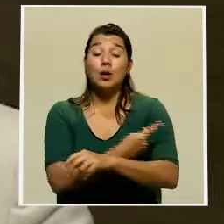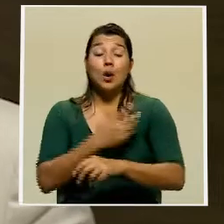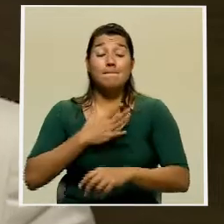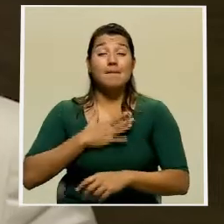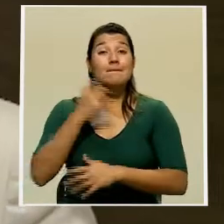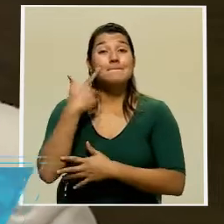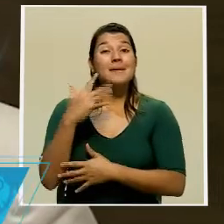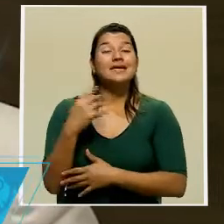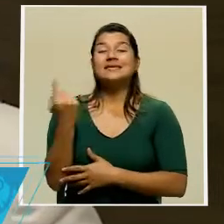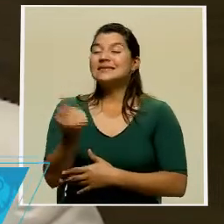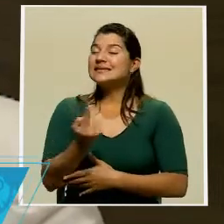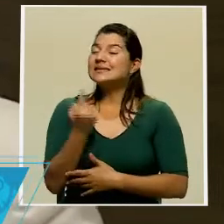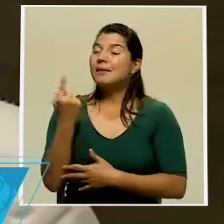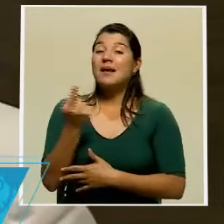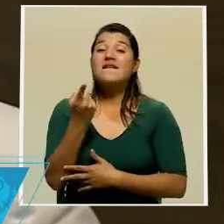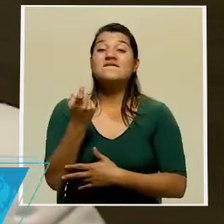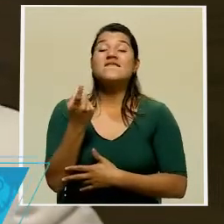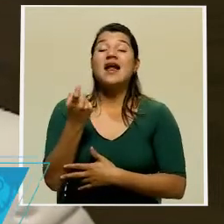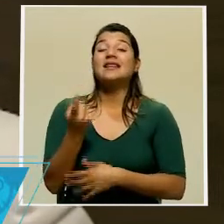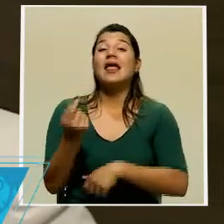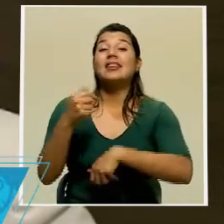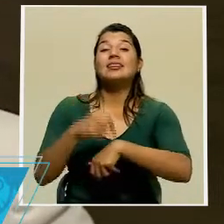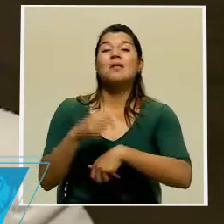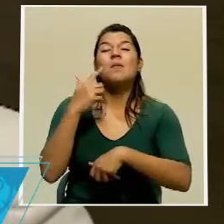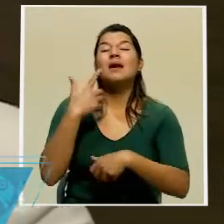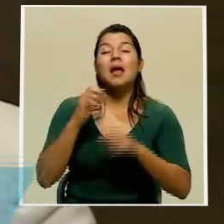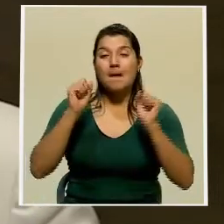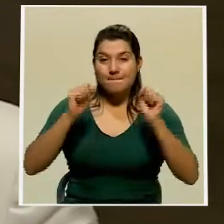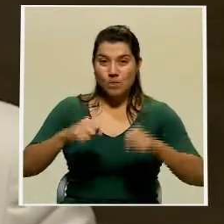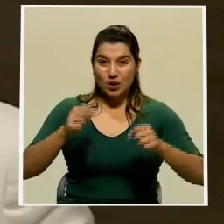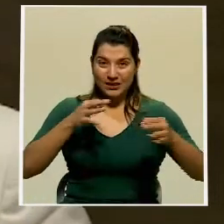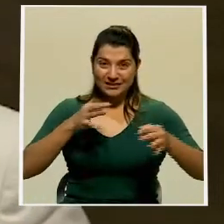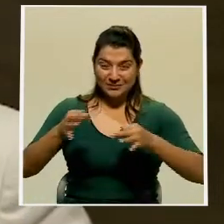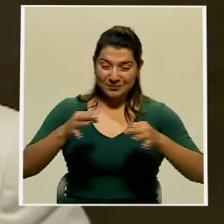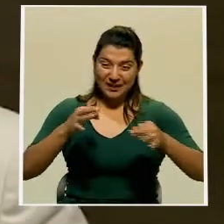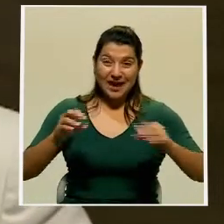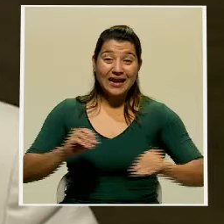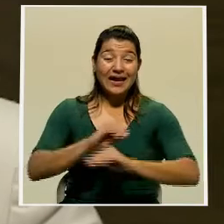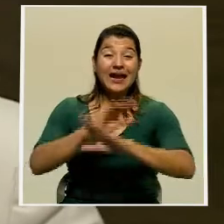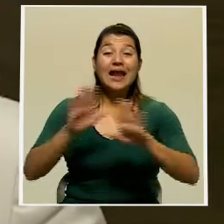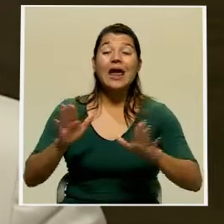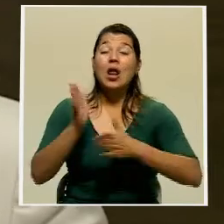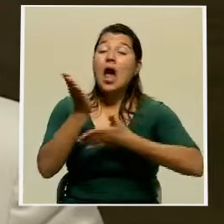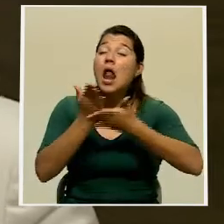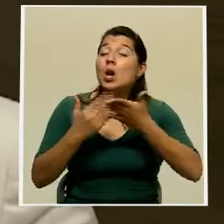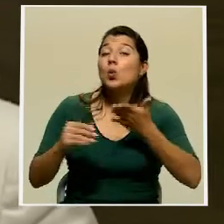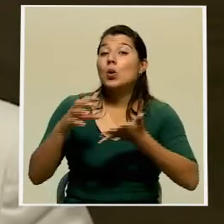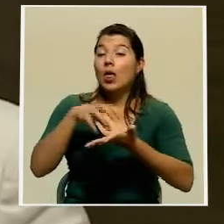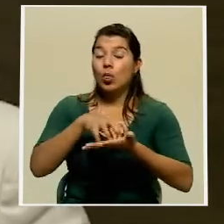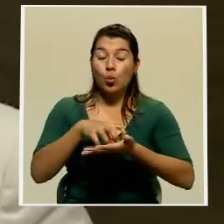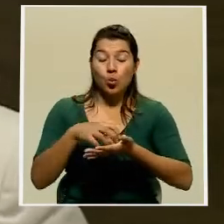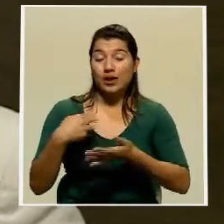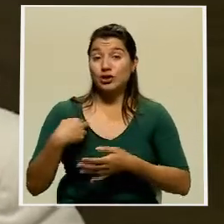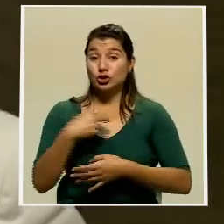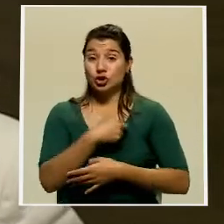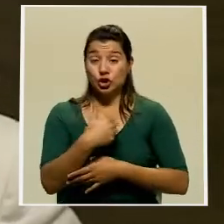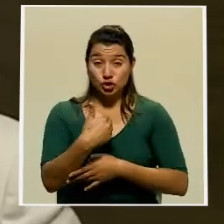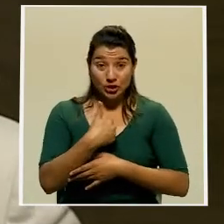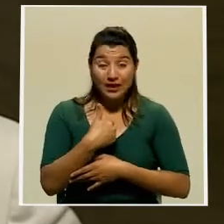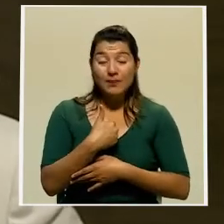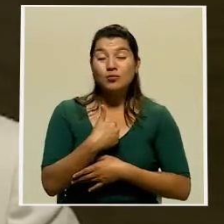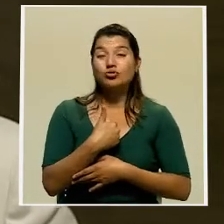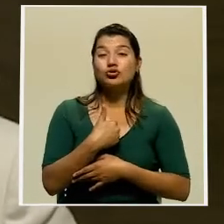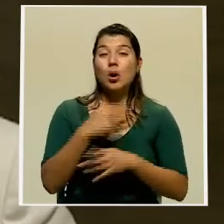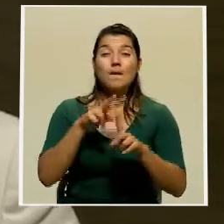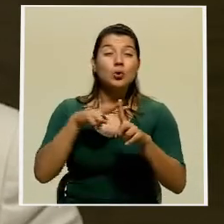pues siempre hace falta tiempo para poder esclarecer algunas dudas que se tienen u observaciones muy